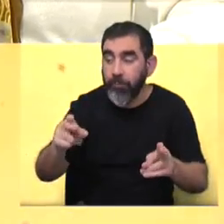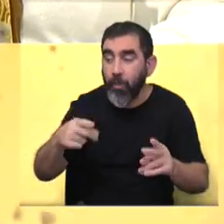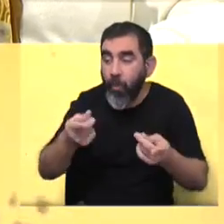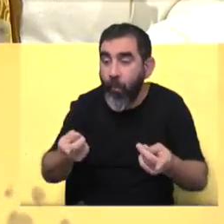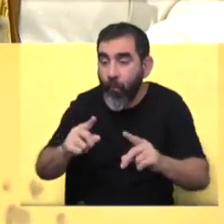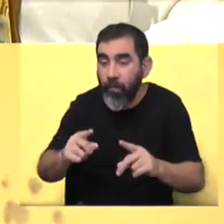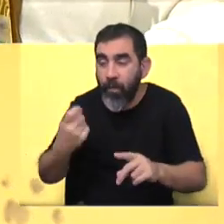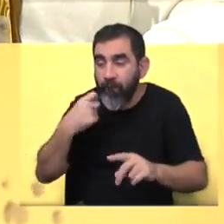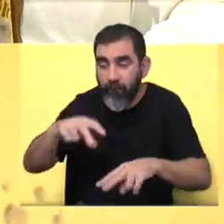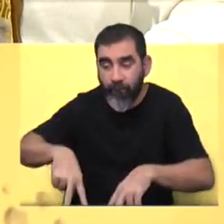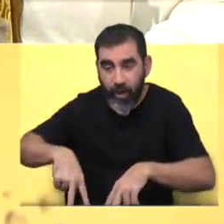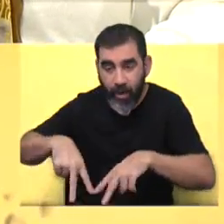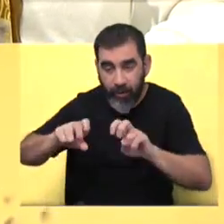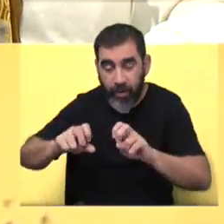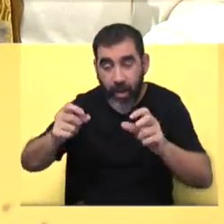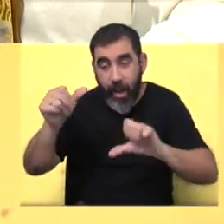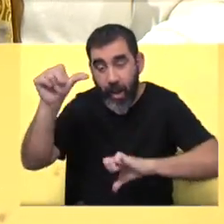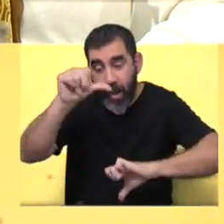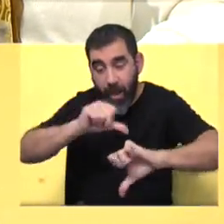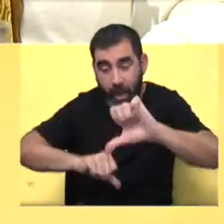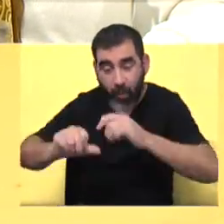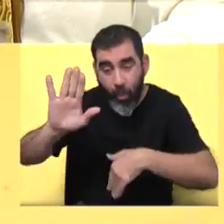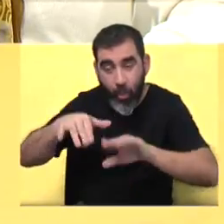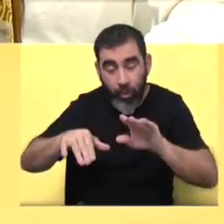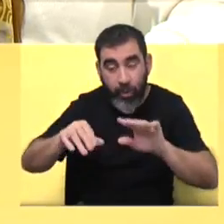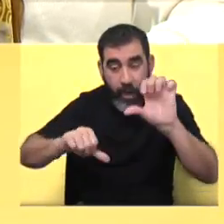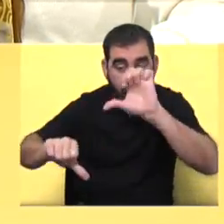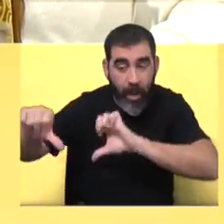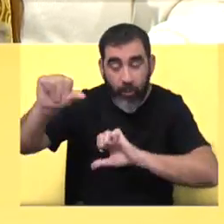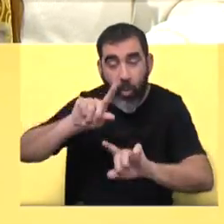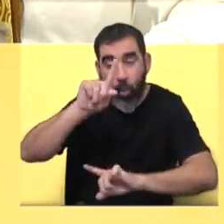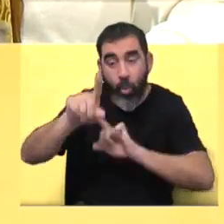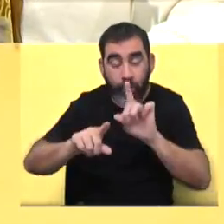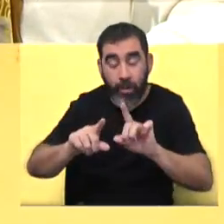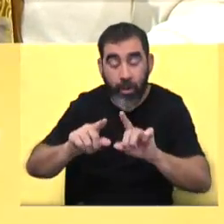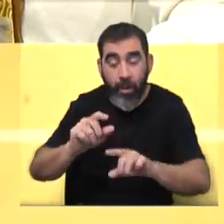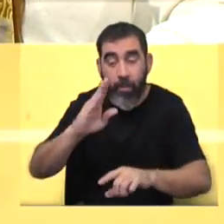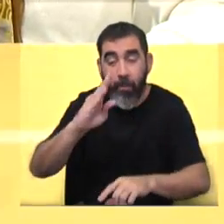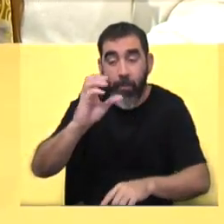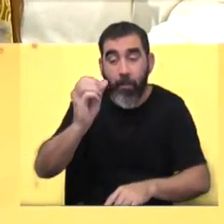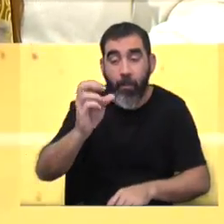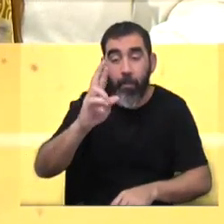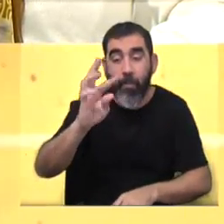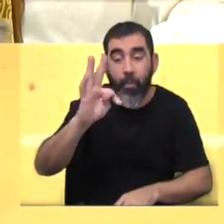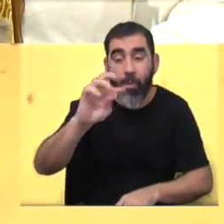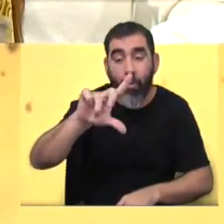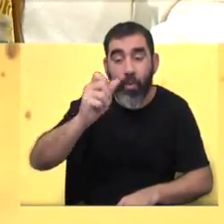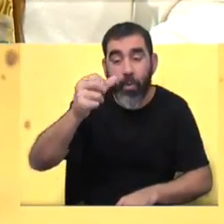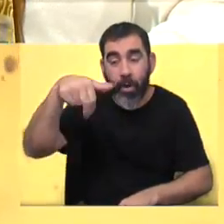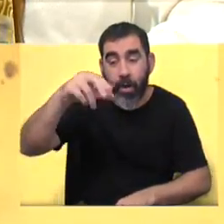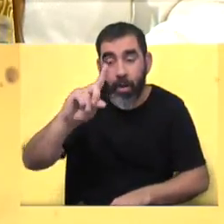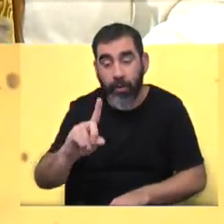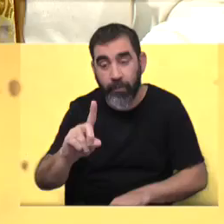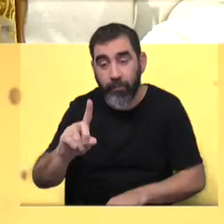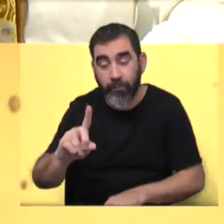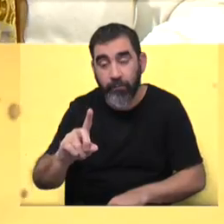trabajando. El laboratorio que más ha trabajado en esto es un laboratorio de la Universidad de Portland, que trabajó con la diapausa 2